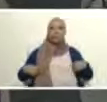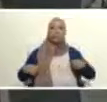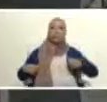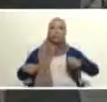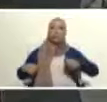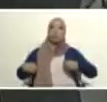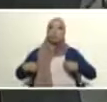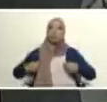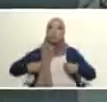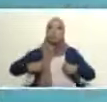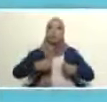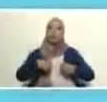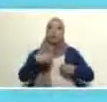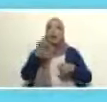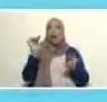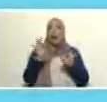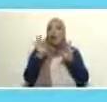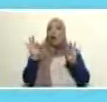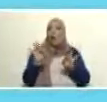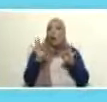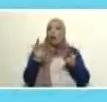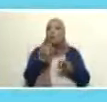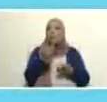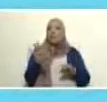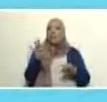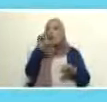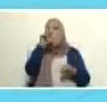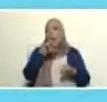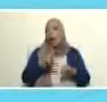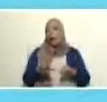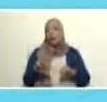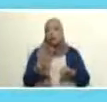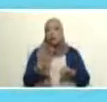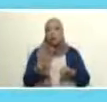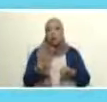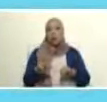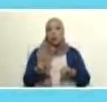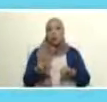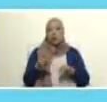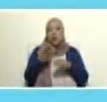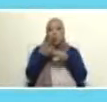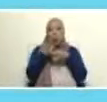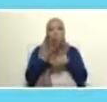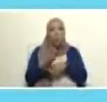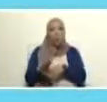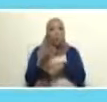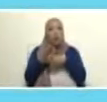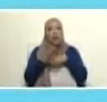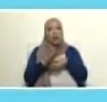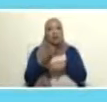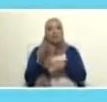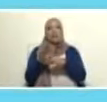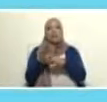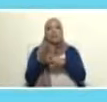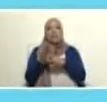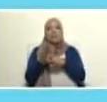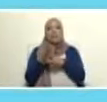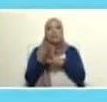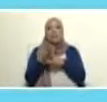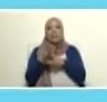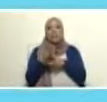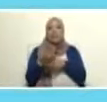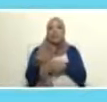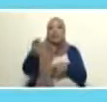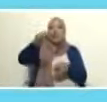Tenemos una manga de coleo, es la única, 25 años. Esa manga está curada, curada. Tú echas